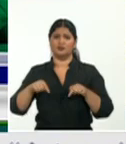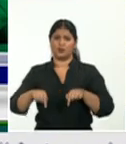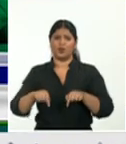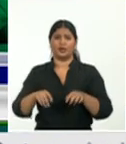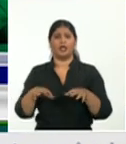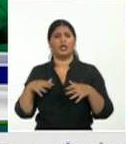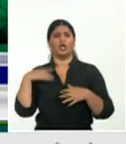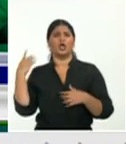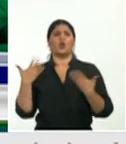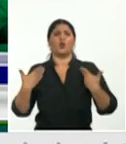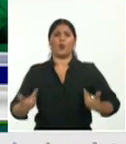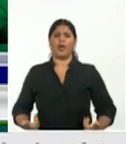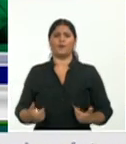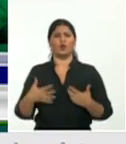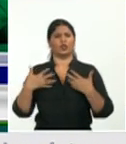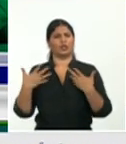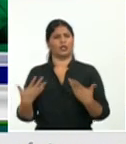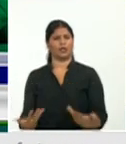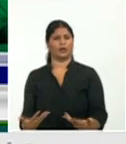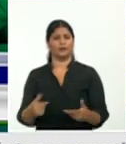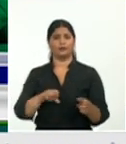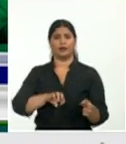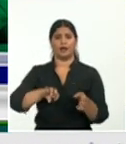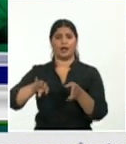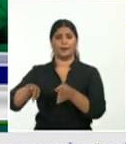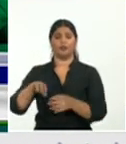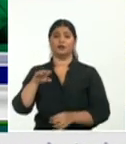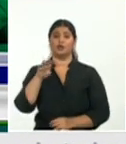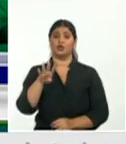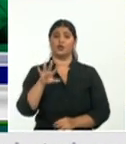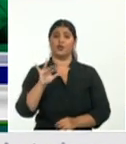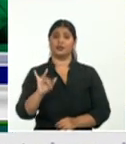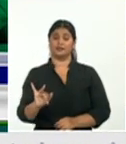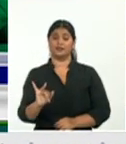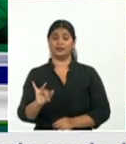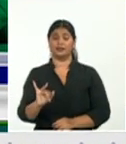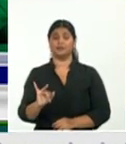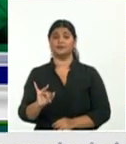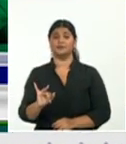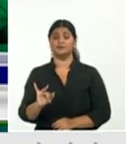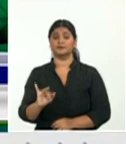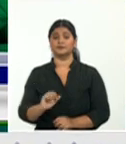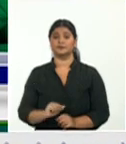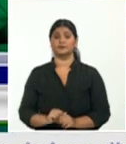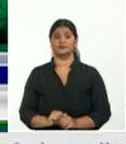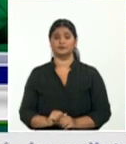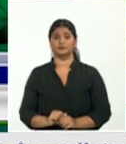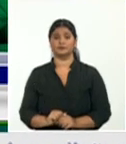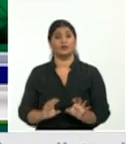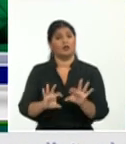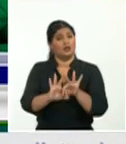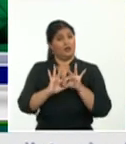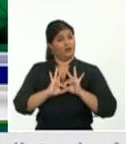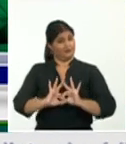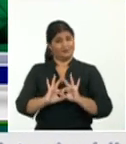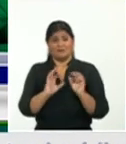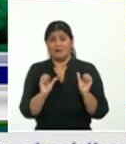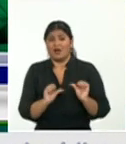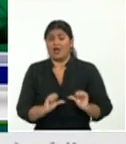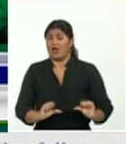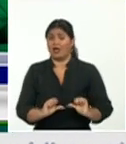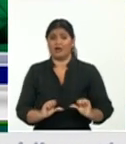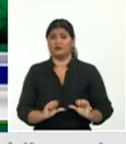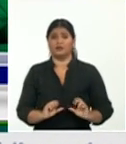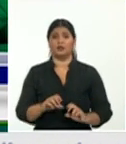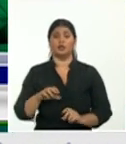47 en estado crítico y 98 en estado grave, lo cual indiscutiblemente dice de lo